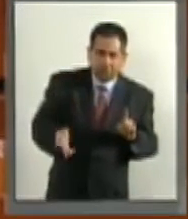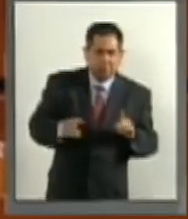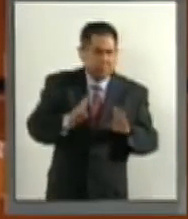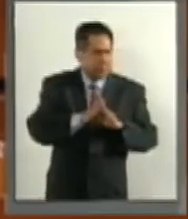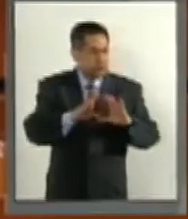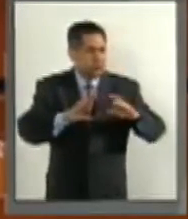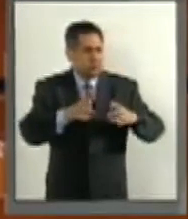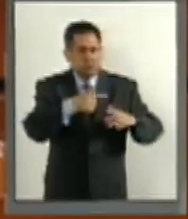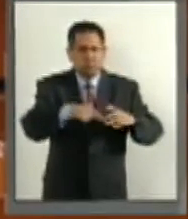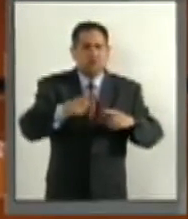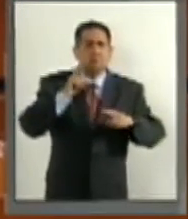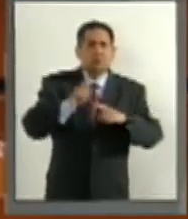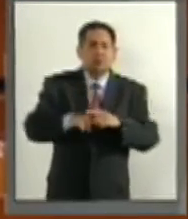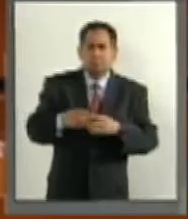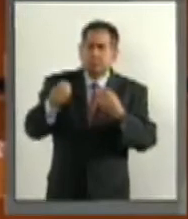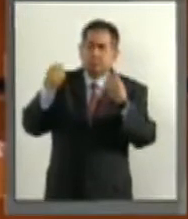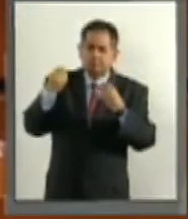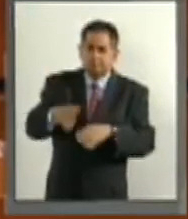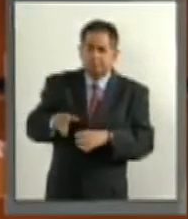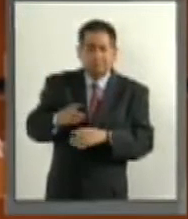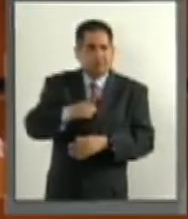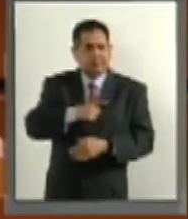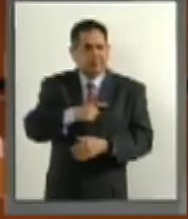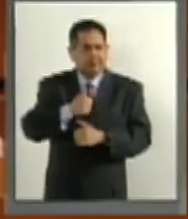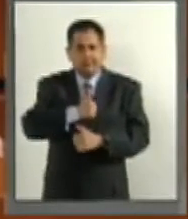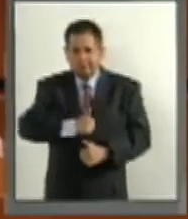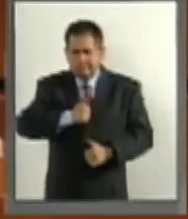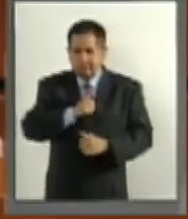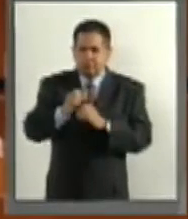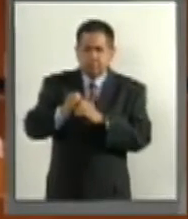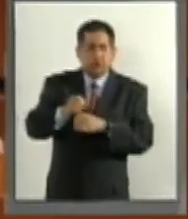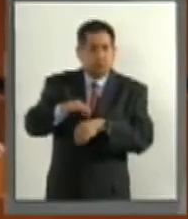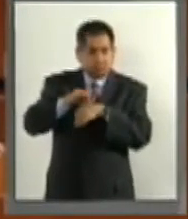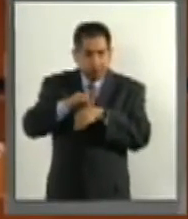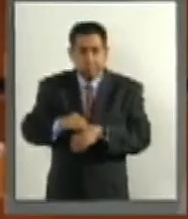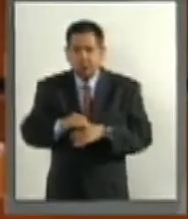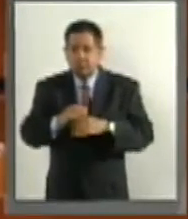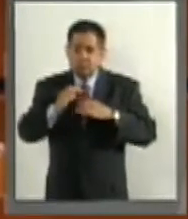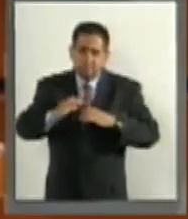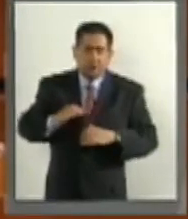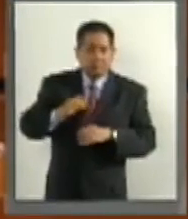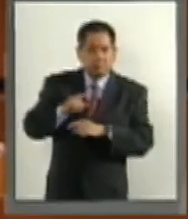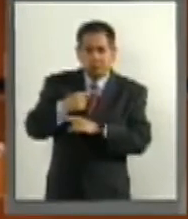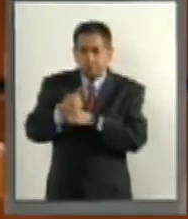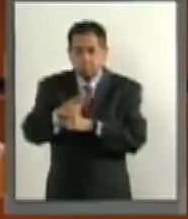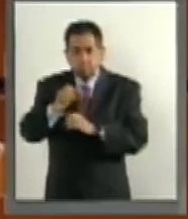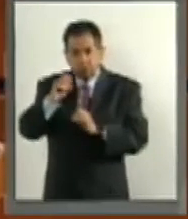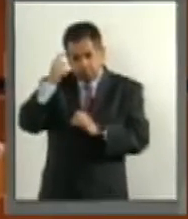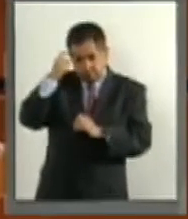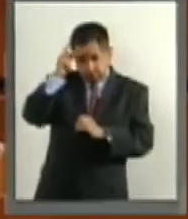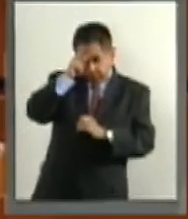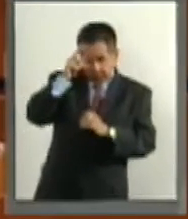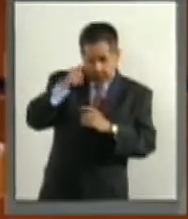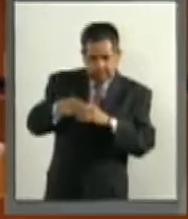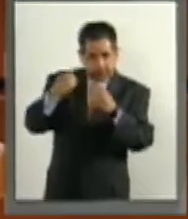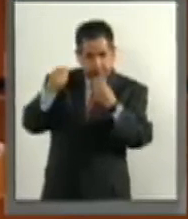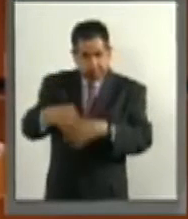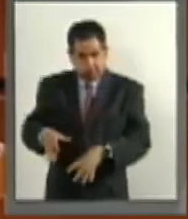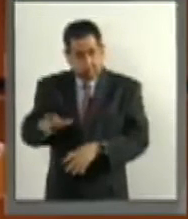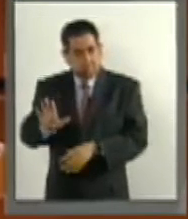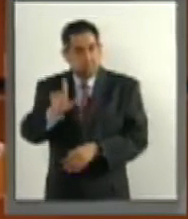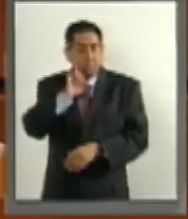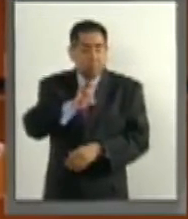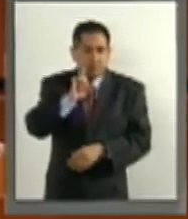pueda tener como resultado un daño o sufrimiento físico, sexual o psicológico para la mujer, así como